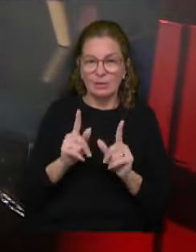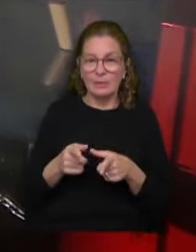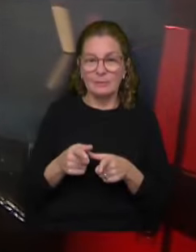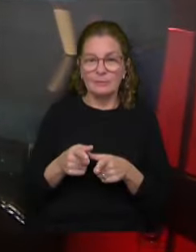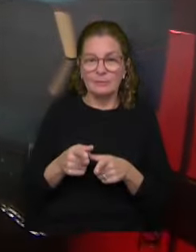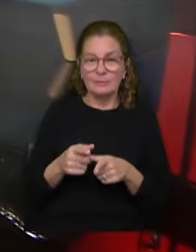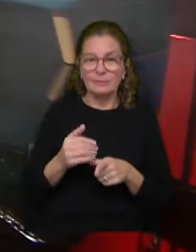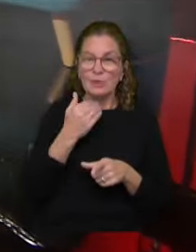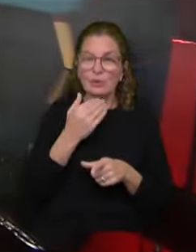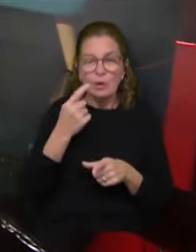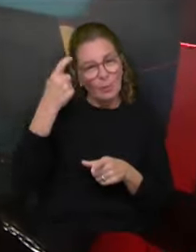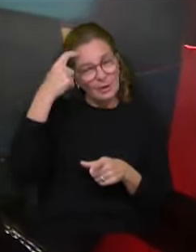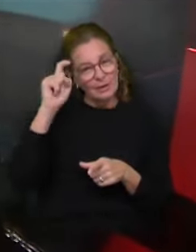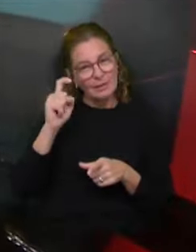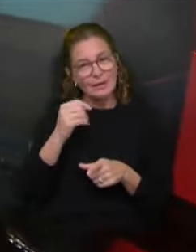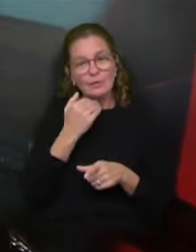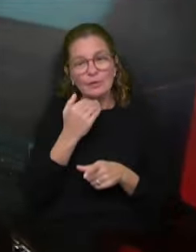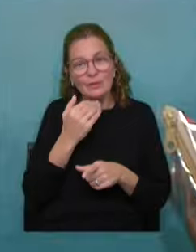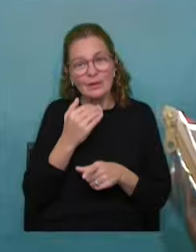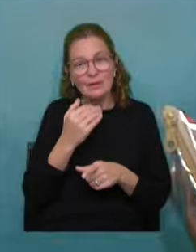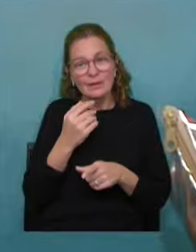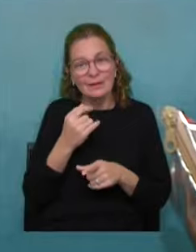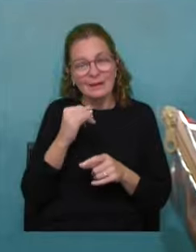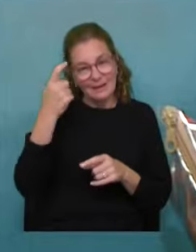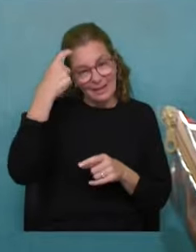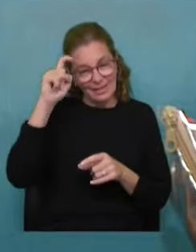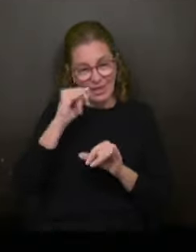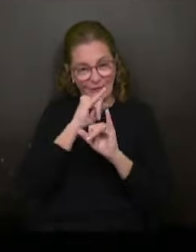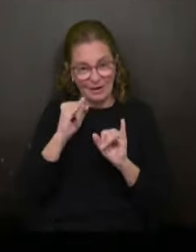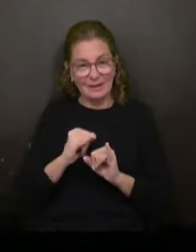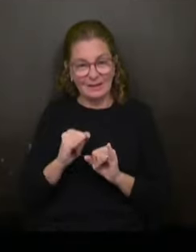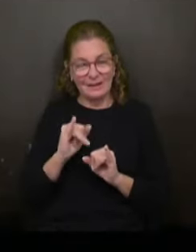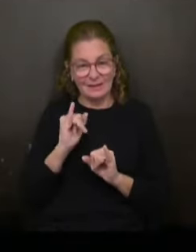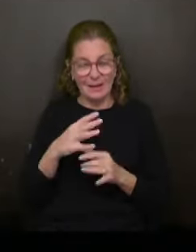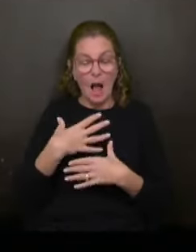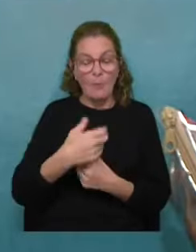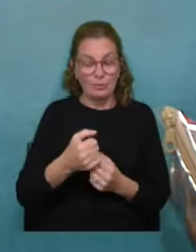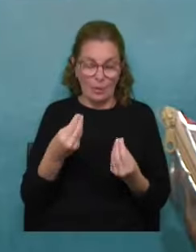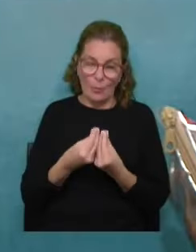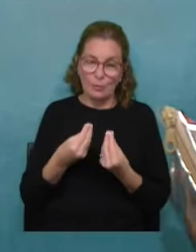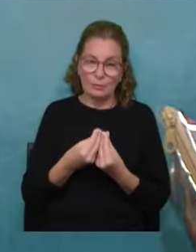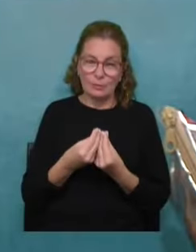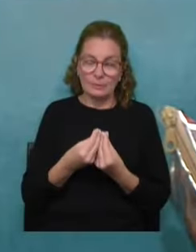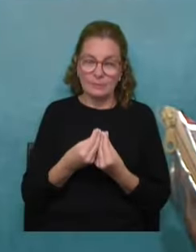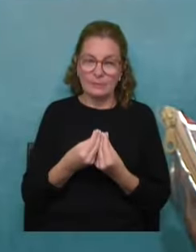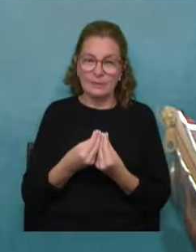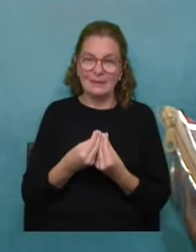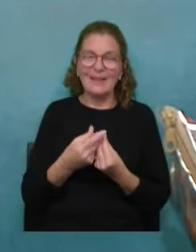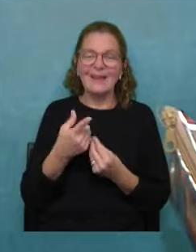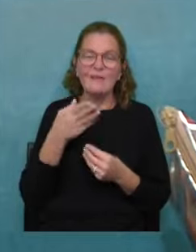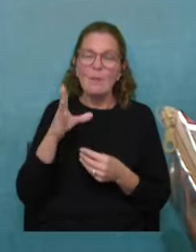Sí, no sé cómo se nos ocurrió. Fueron felices, ideas felices. Ideas felices. Sí, ¿no? Sí, que aportaron mucho. Sí. Bueno, vayamos a las infelices, no,